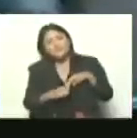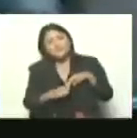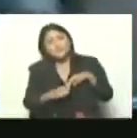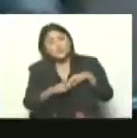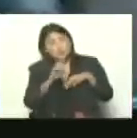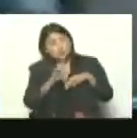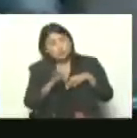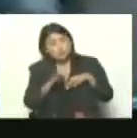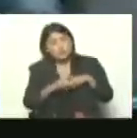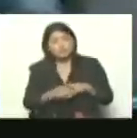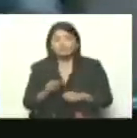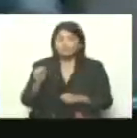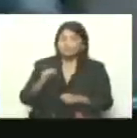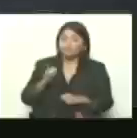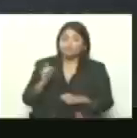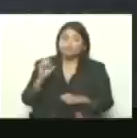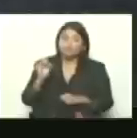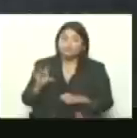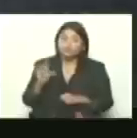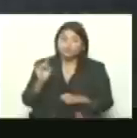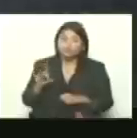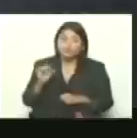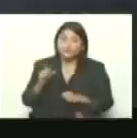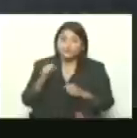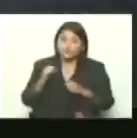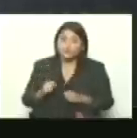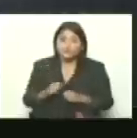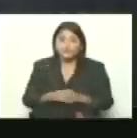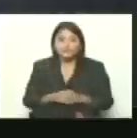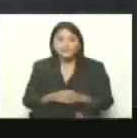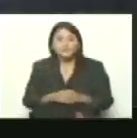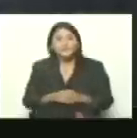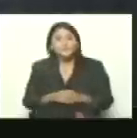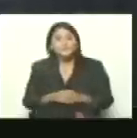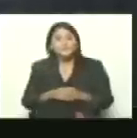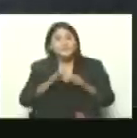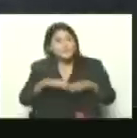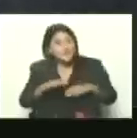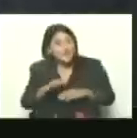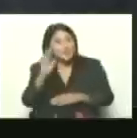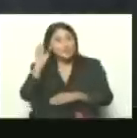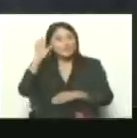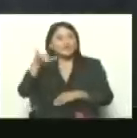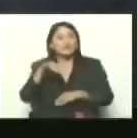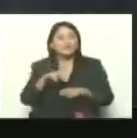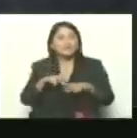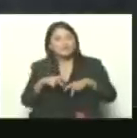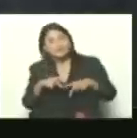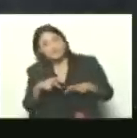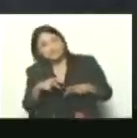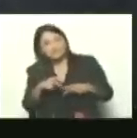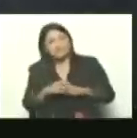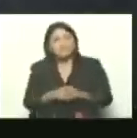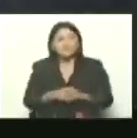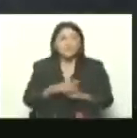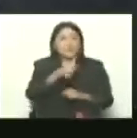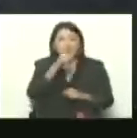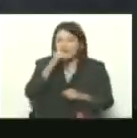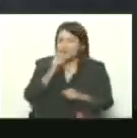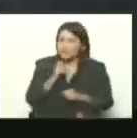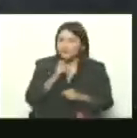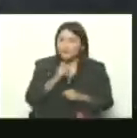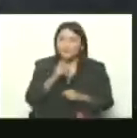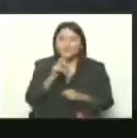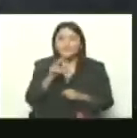bastante. Bastante, un ¿verdad? Golpe seco que se siente. Estaba jugando básquet y. Bueno, porque. Pasó. ¿Qué edad tienes tú? 39. Ya cuando uno